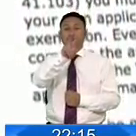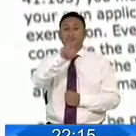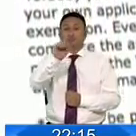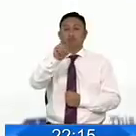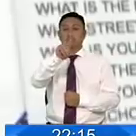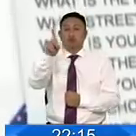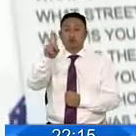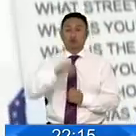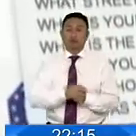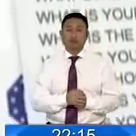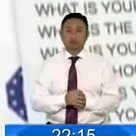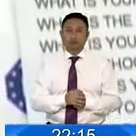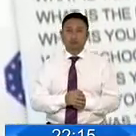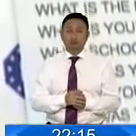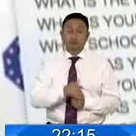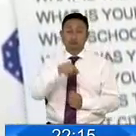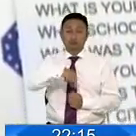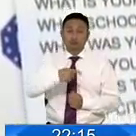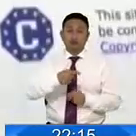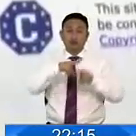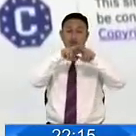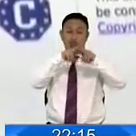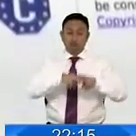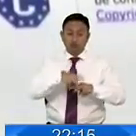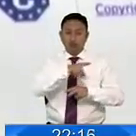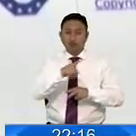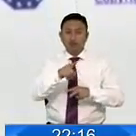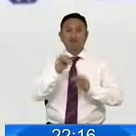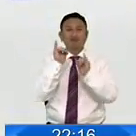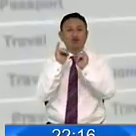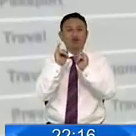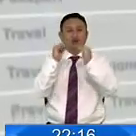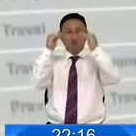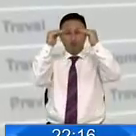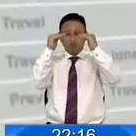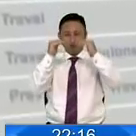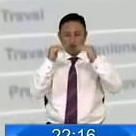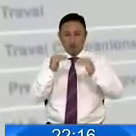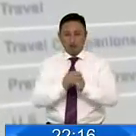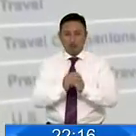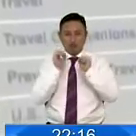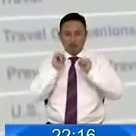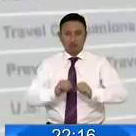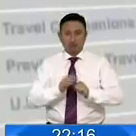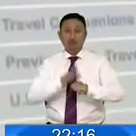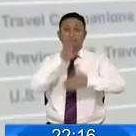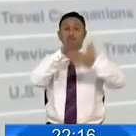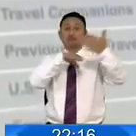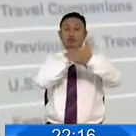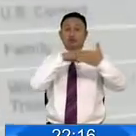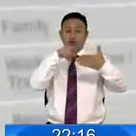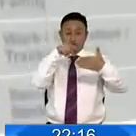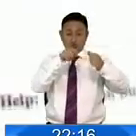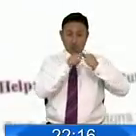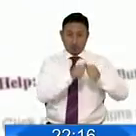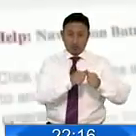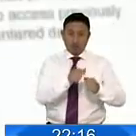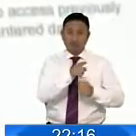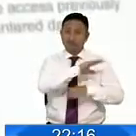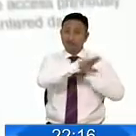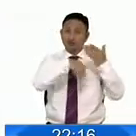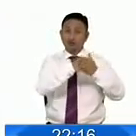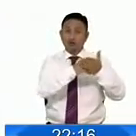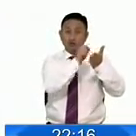DV2021. Ahí usted deberá revisar la serie de instrucciones que se le da y deberá hacerlo en los horarios establecidos, llenando todos